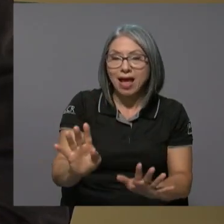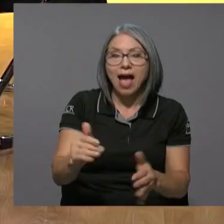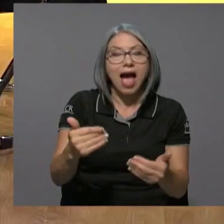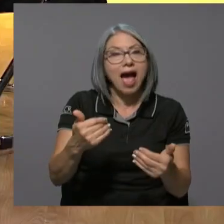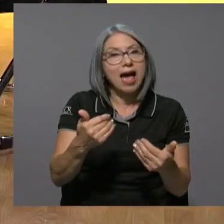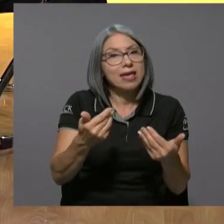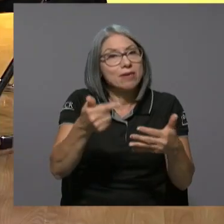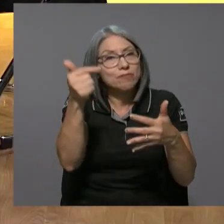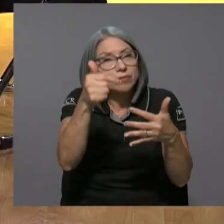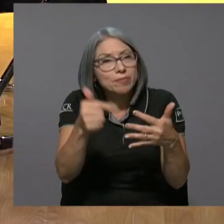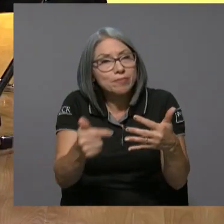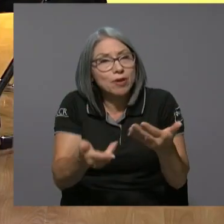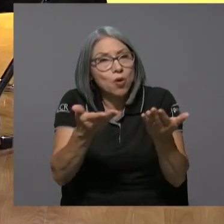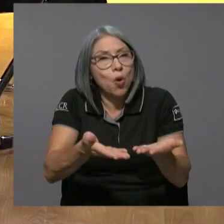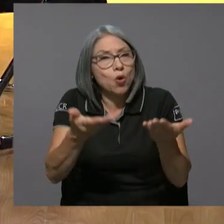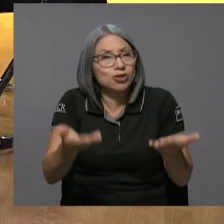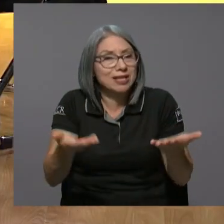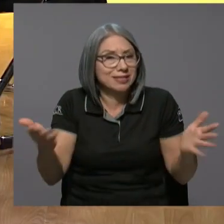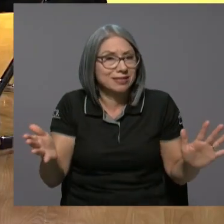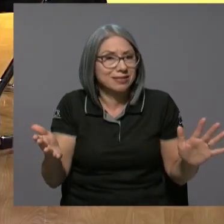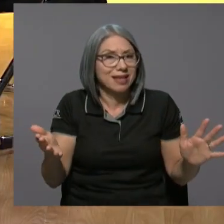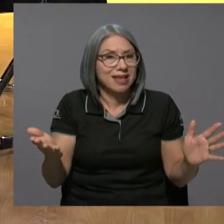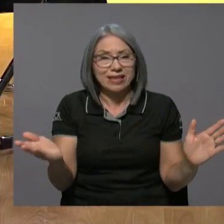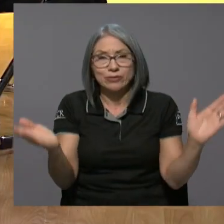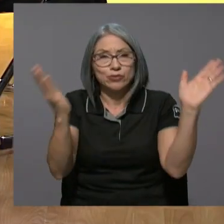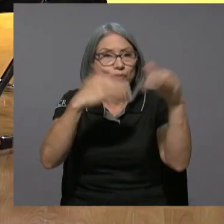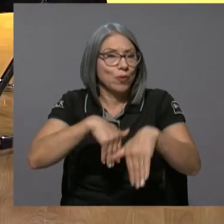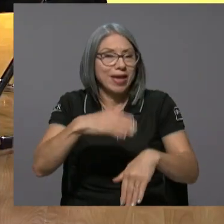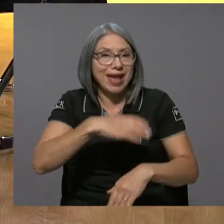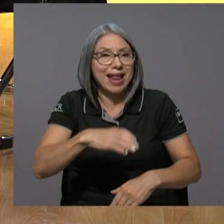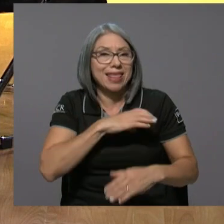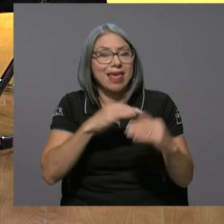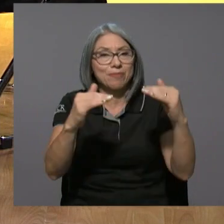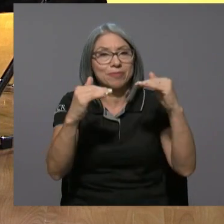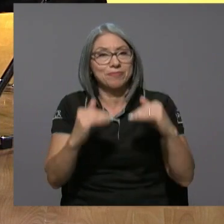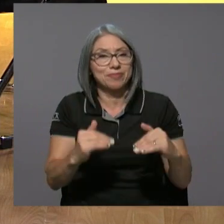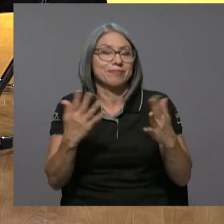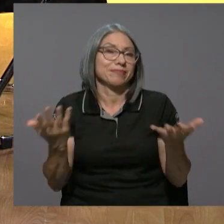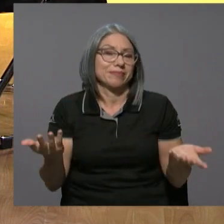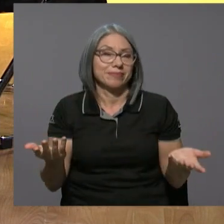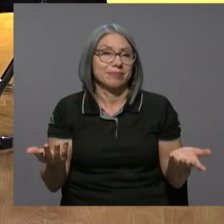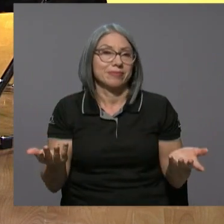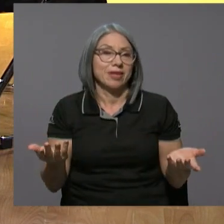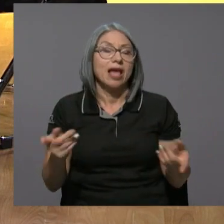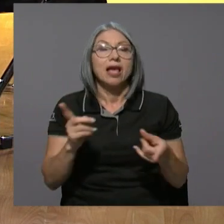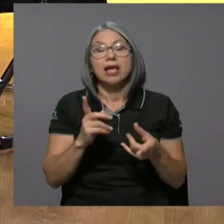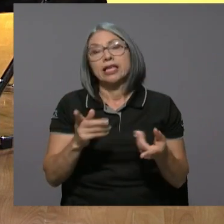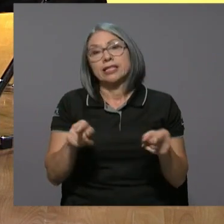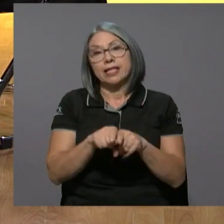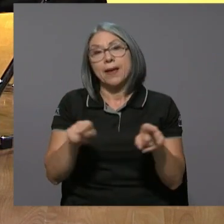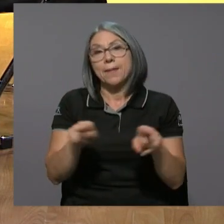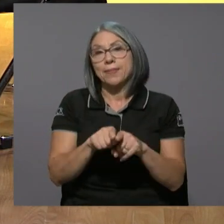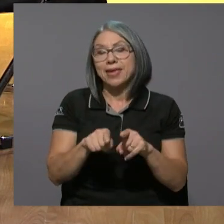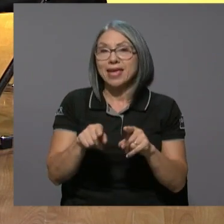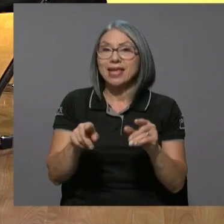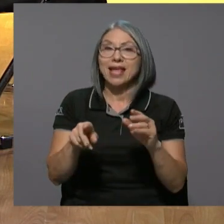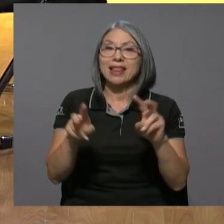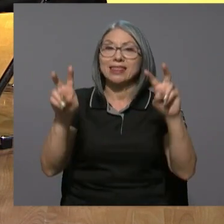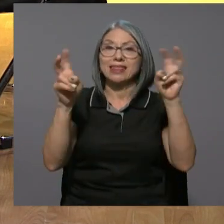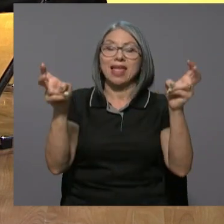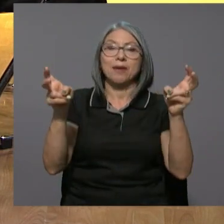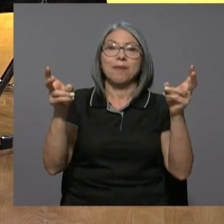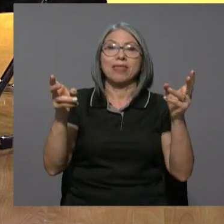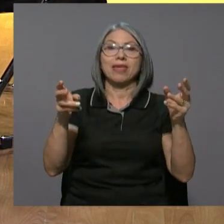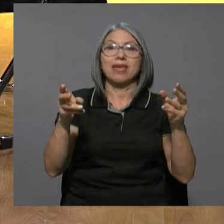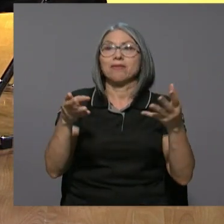serie de cosas que se fueron perdiendo en términos de calidad. Bueno, entonces, y también, por ejemplo, el tema de la cobertura de